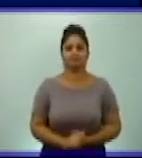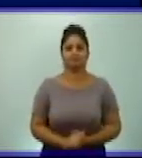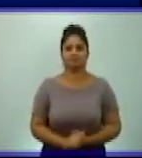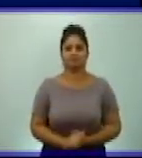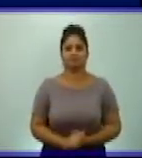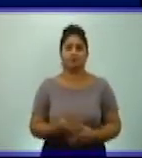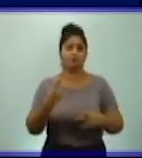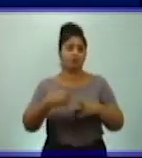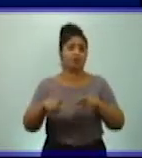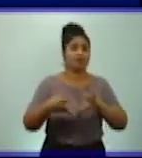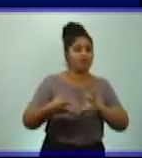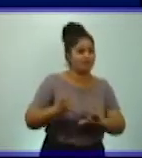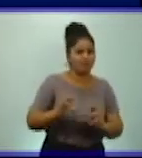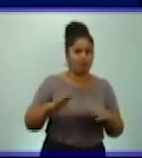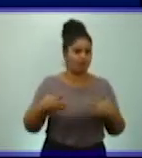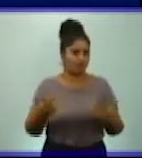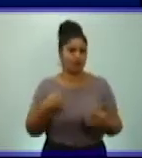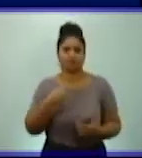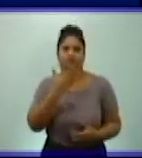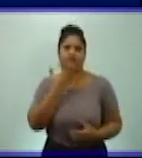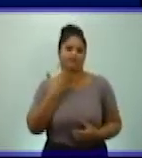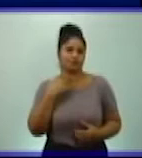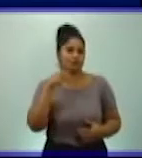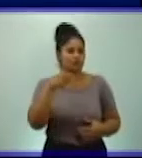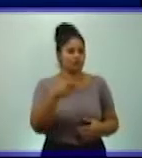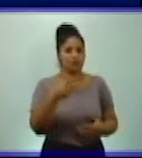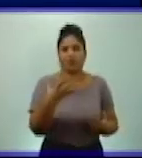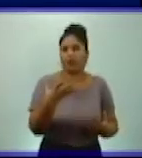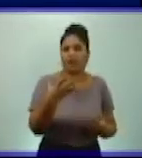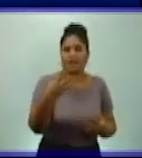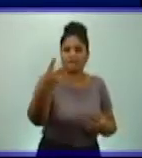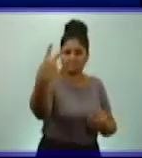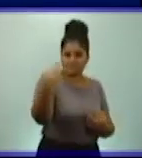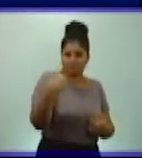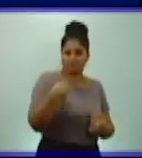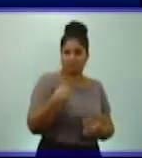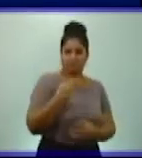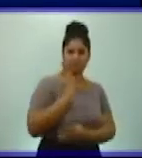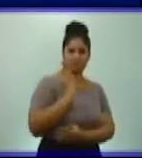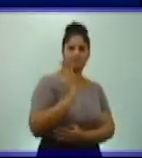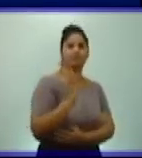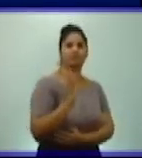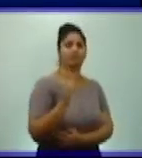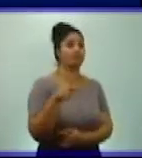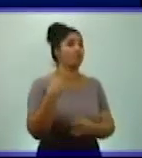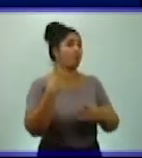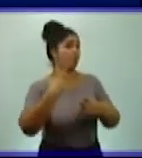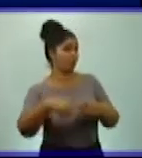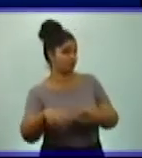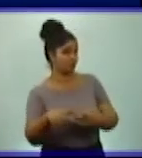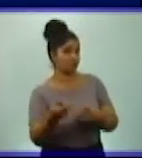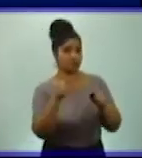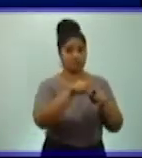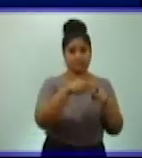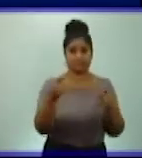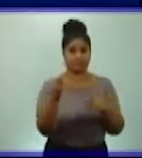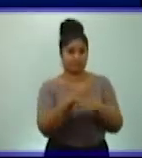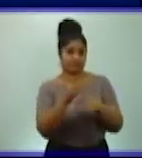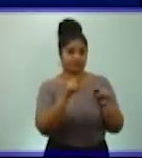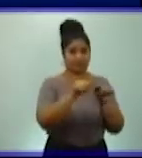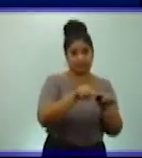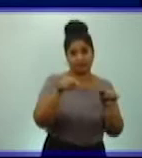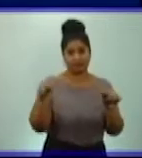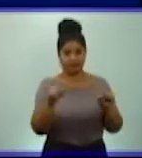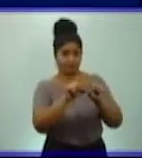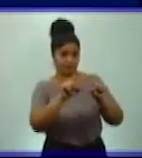no realmente el corazón propiamente dicho como órgano del cuerpo. Por tanto, aquí se resume